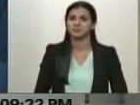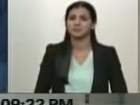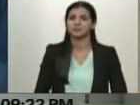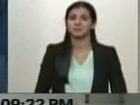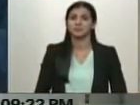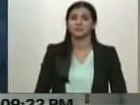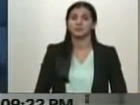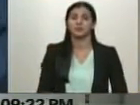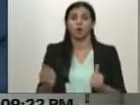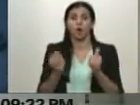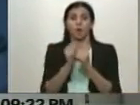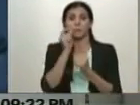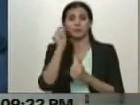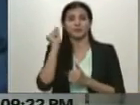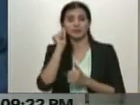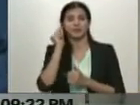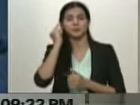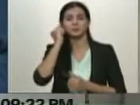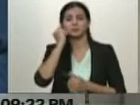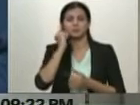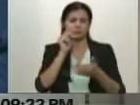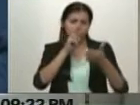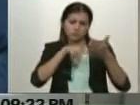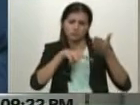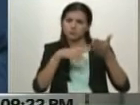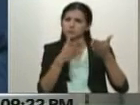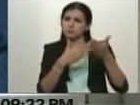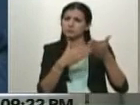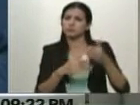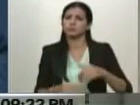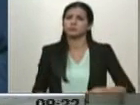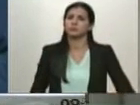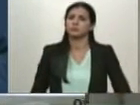compañeras. Estábamos revisando